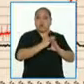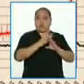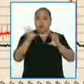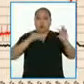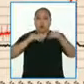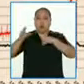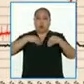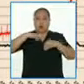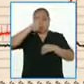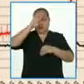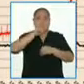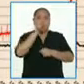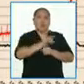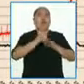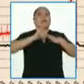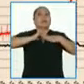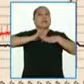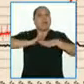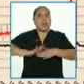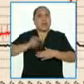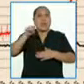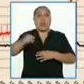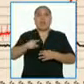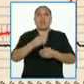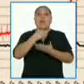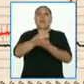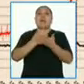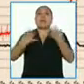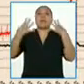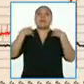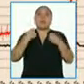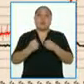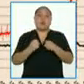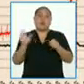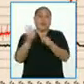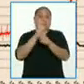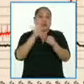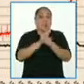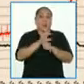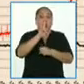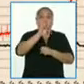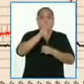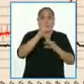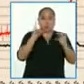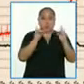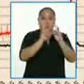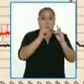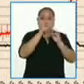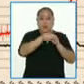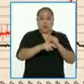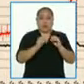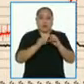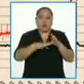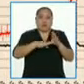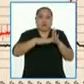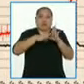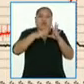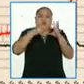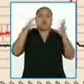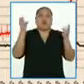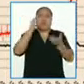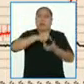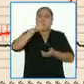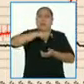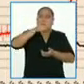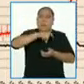lo que busca es darle un respiro al sistema de salud, ¿no? A la ocupación de camas UCI que deje de crecer. Claro. Y este podría sí ser